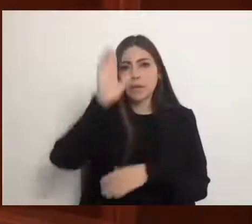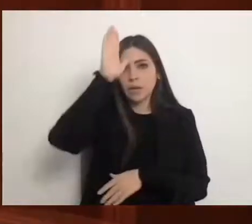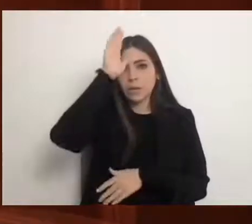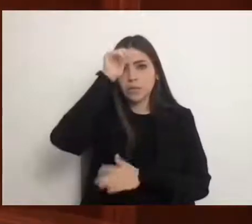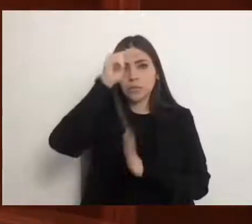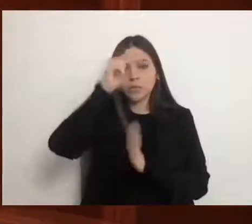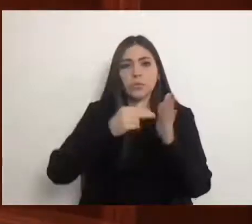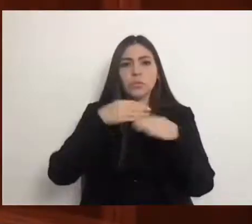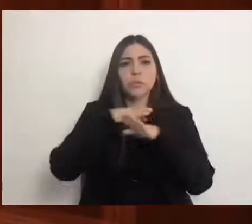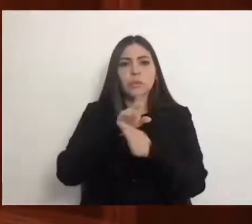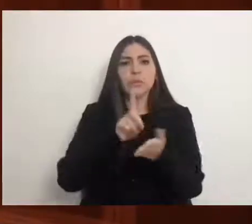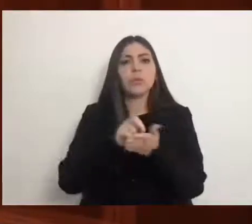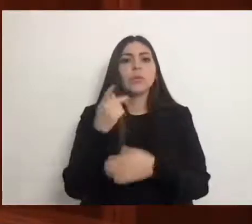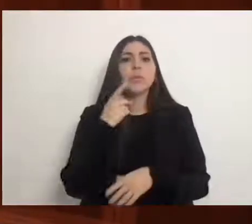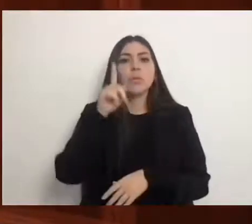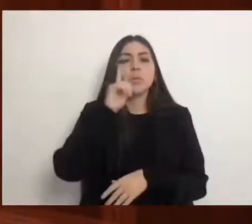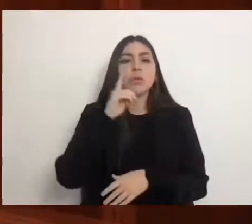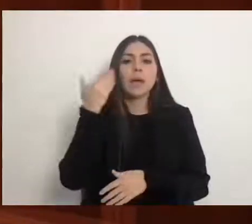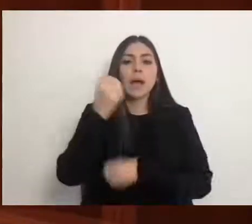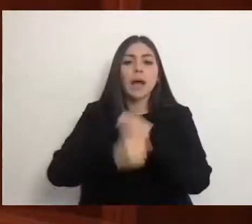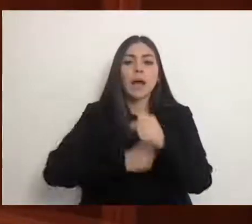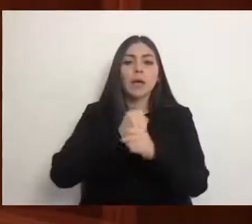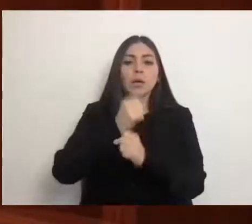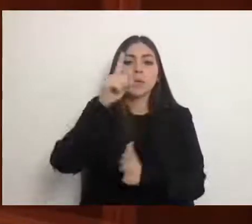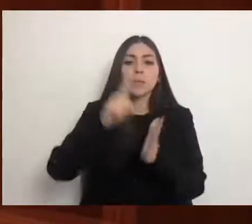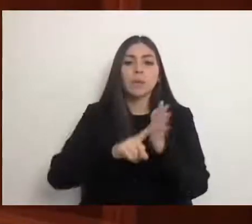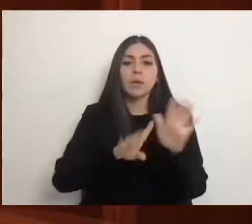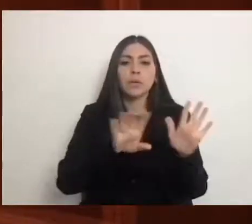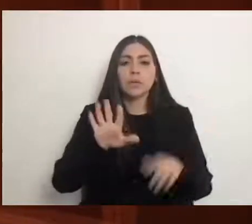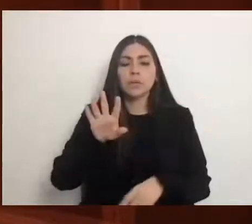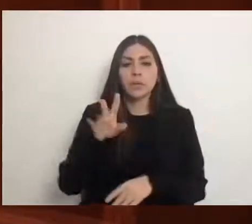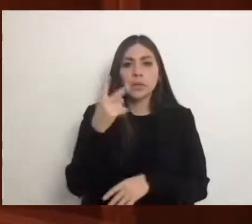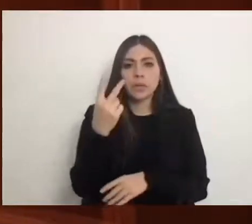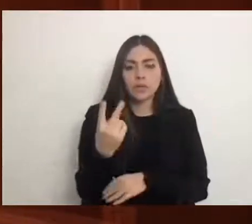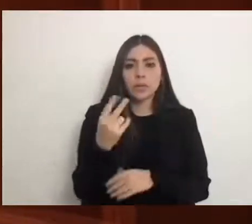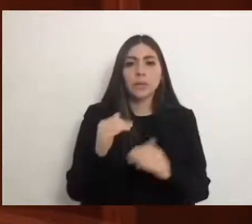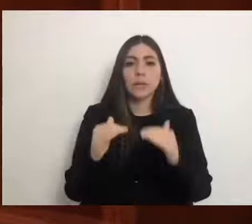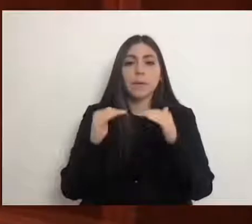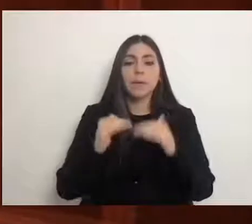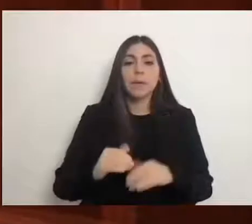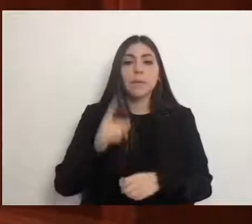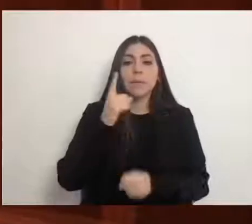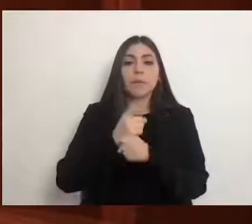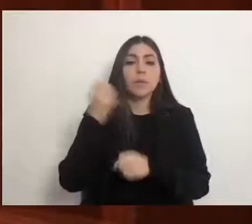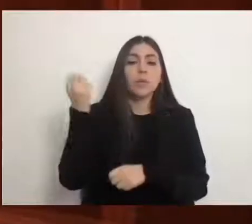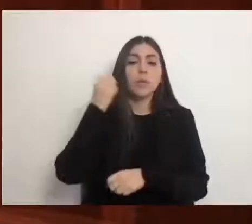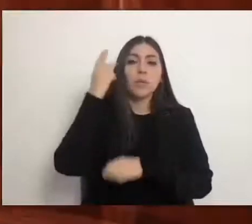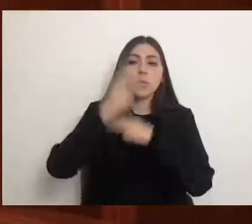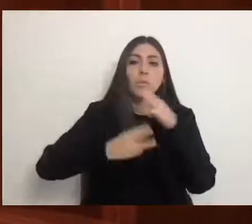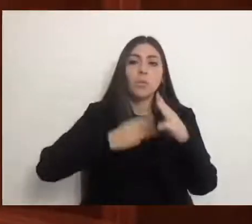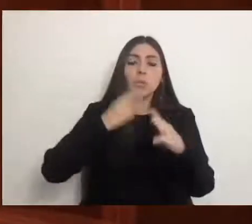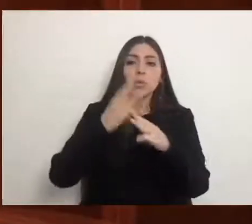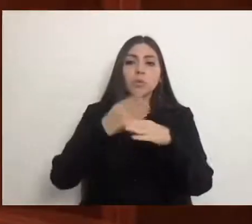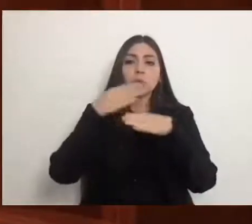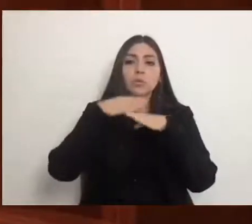de la Mujer en 1952, Primera Conferencia Mundial sobre la Condición Jurídica y Social de la